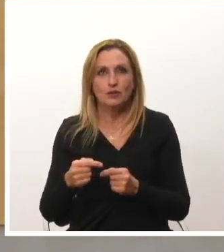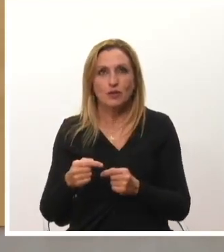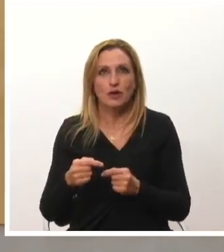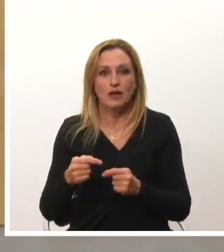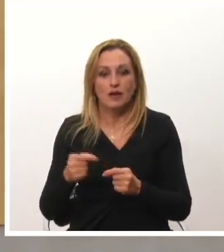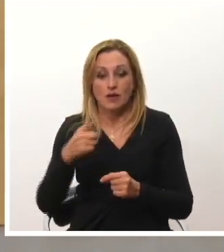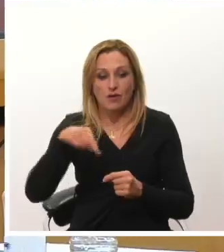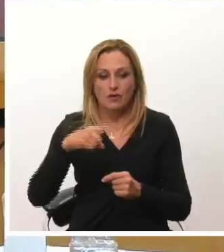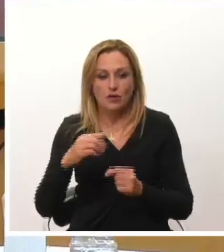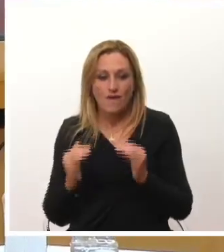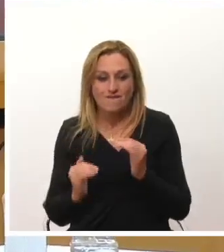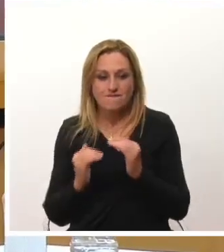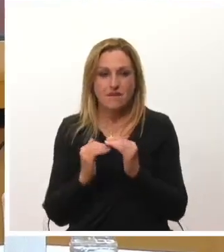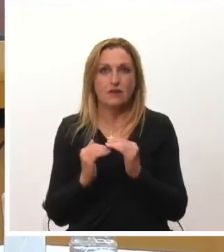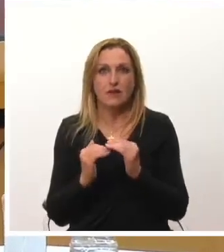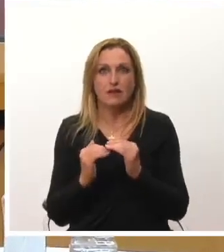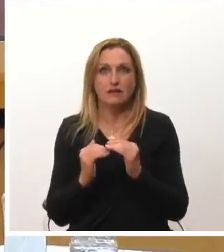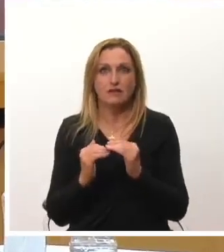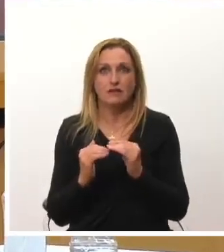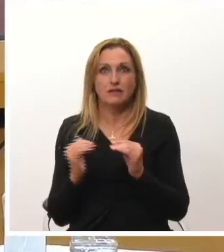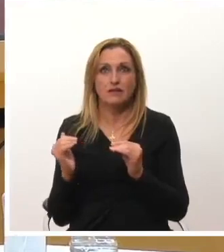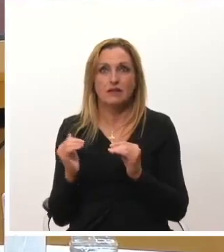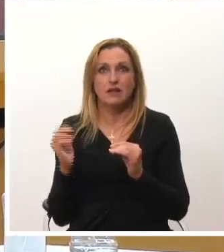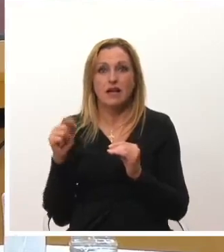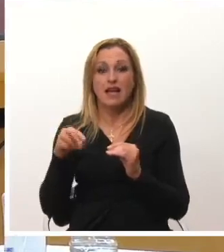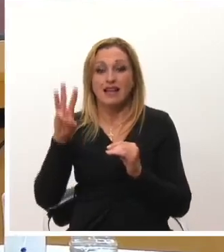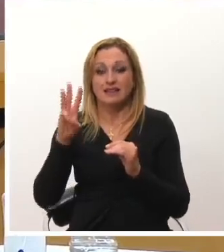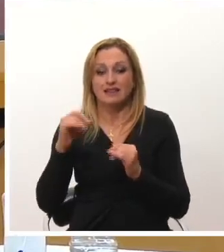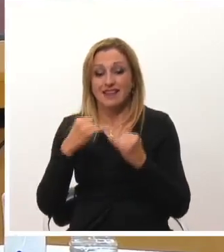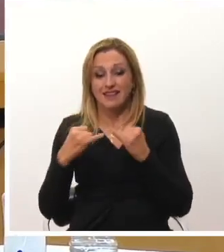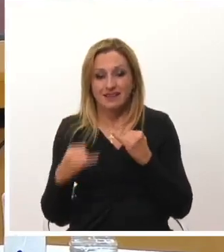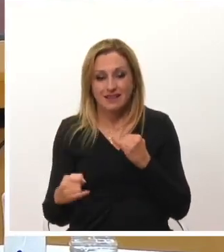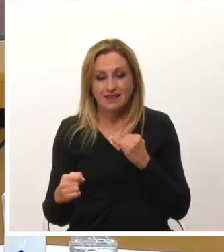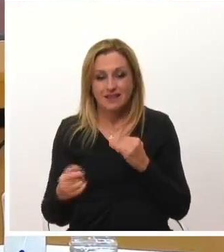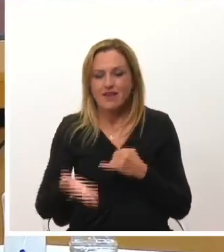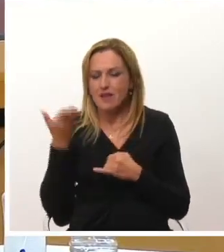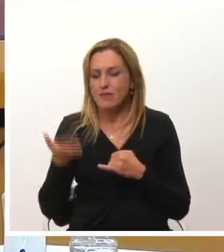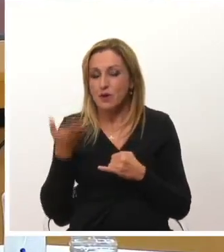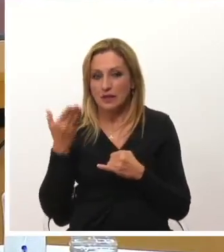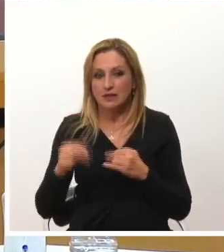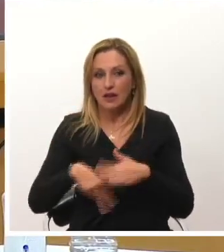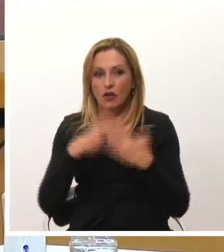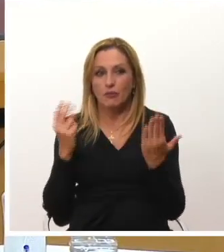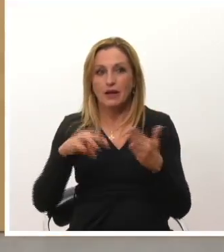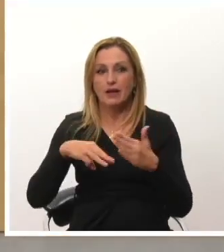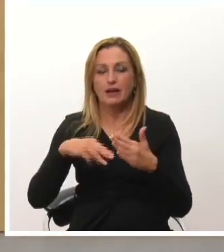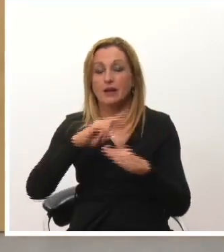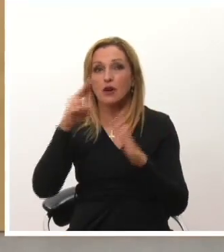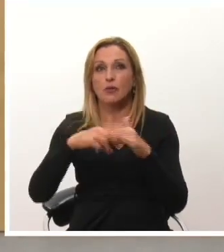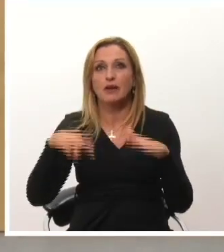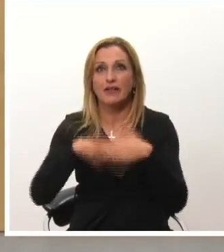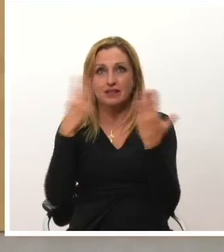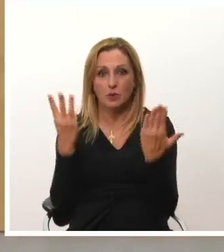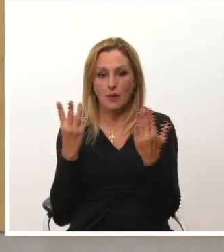que hemos hecho además con estas en estas durante estas tres crisis graves que hemos tenido en el 2019 con la crisis fronteriza se